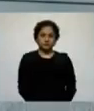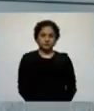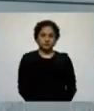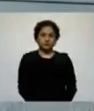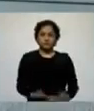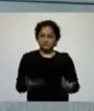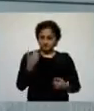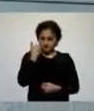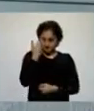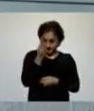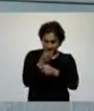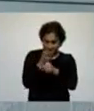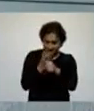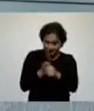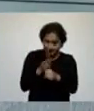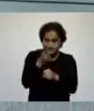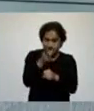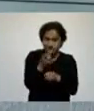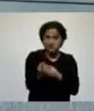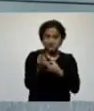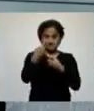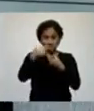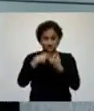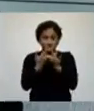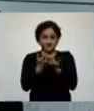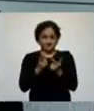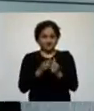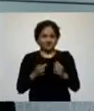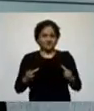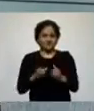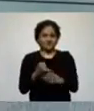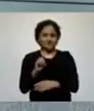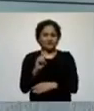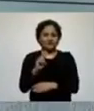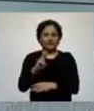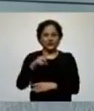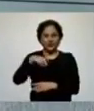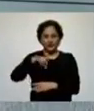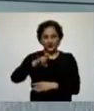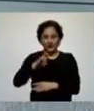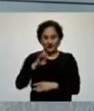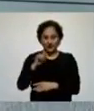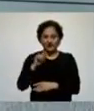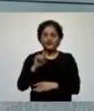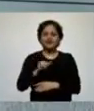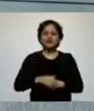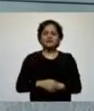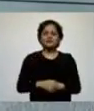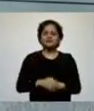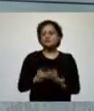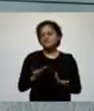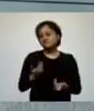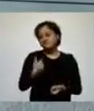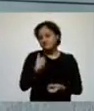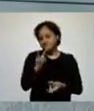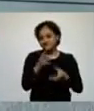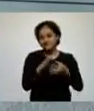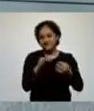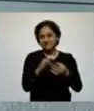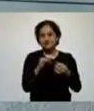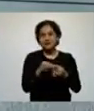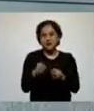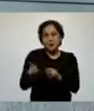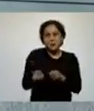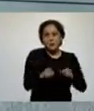Los invito cordialmente a que formen parte de esta gran orquesta. En este caso, la música puede cambiar bastante su